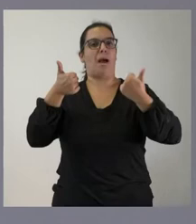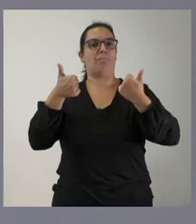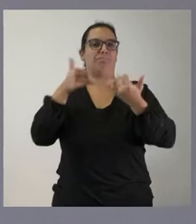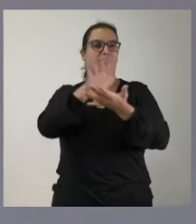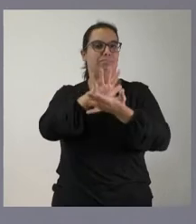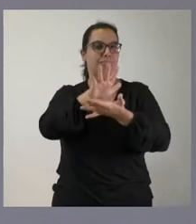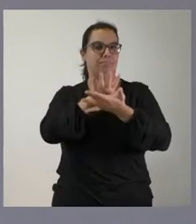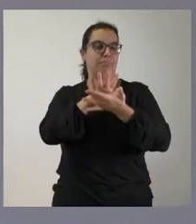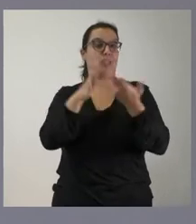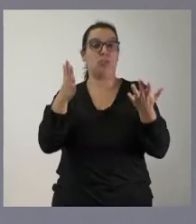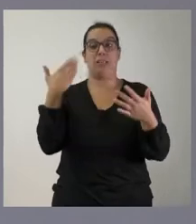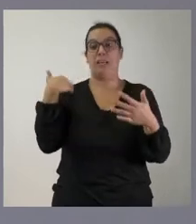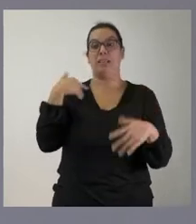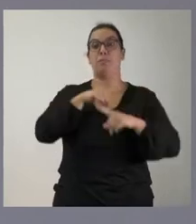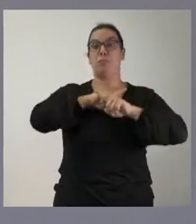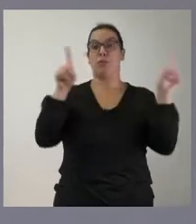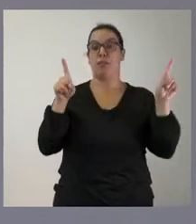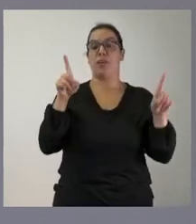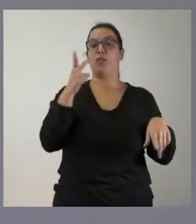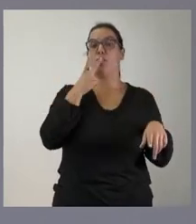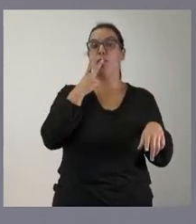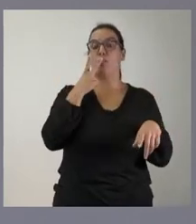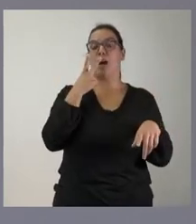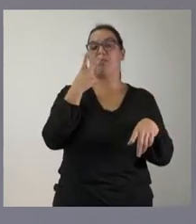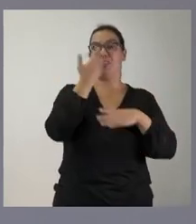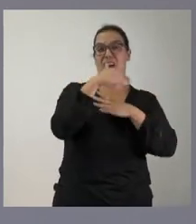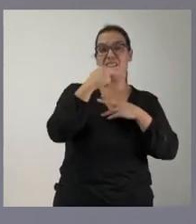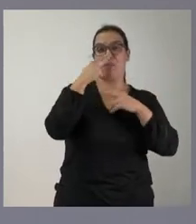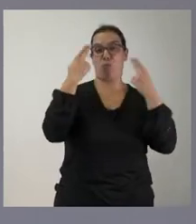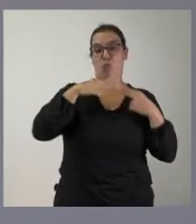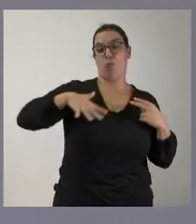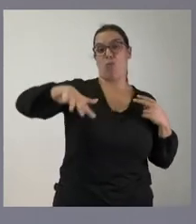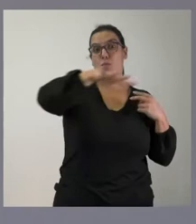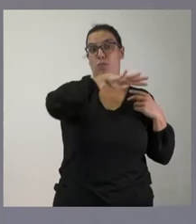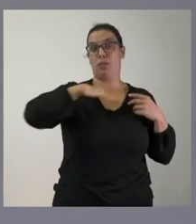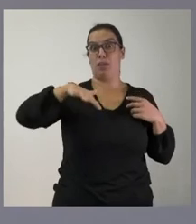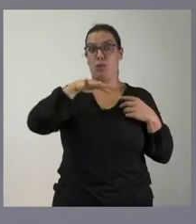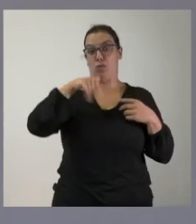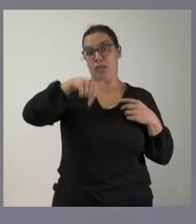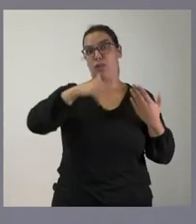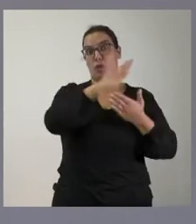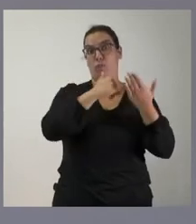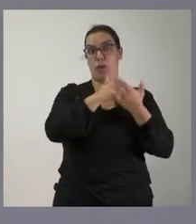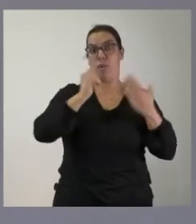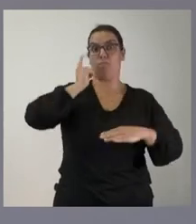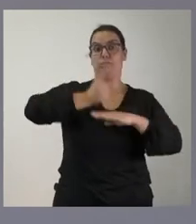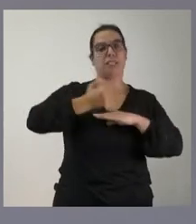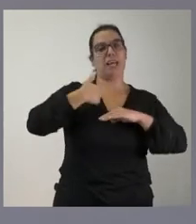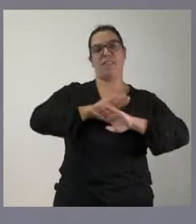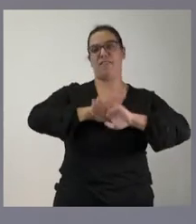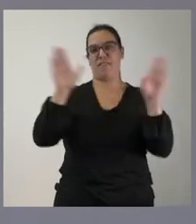y por tanto dejamos sin efecto alguna de las normativas de restricciones que en el ámbito autonómico habíamos podido aplicar